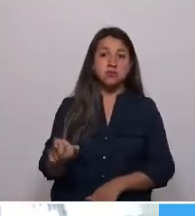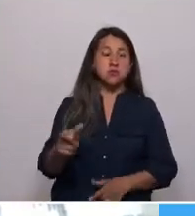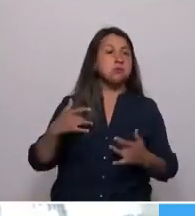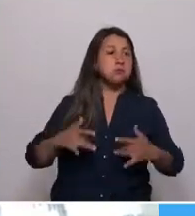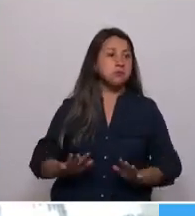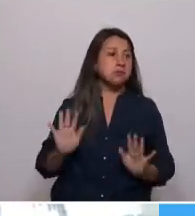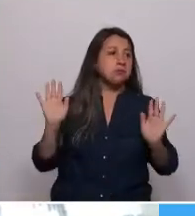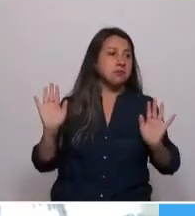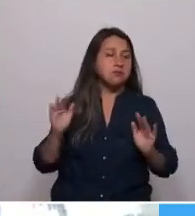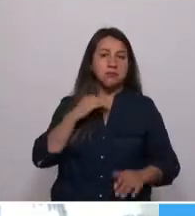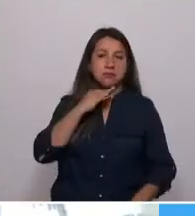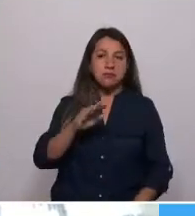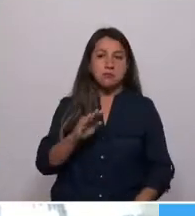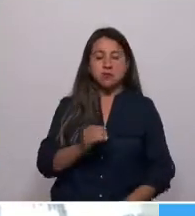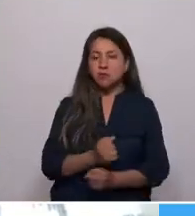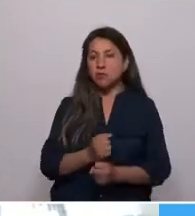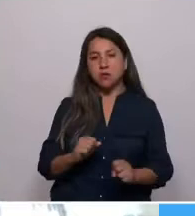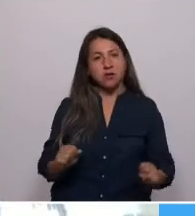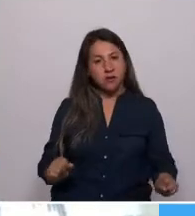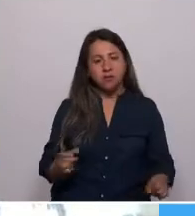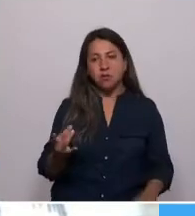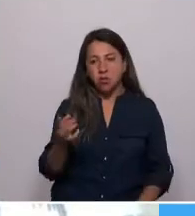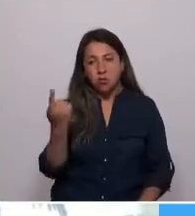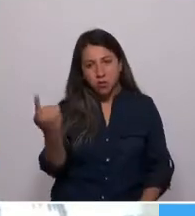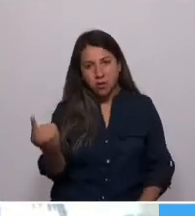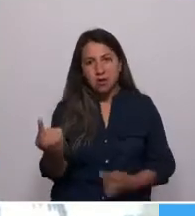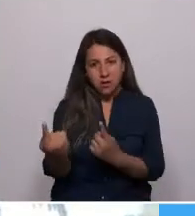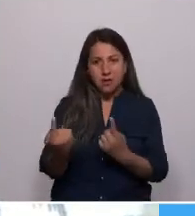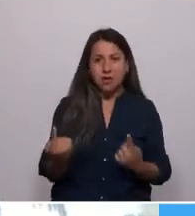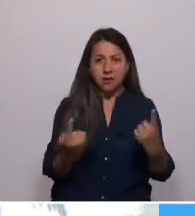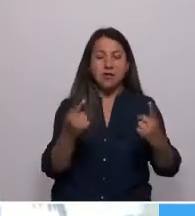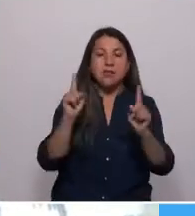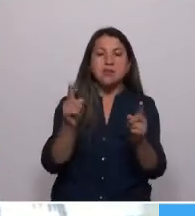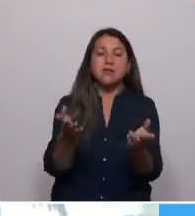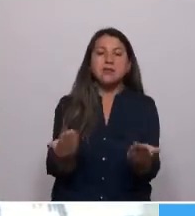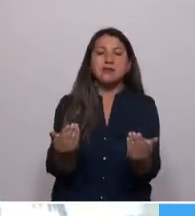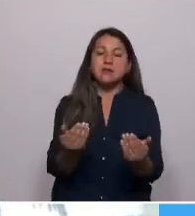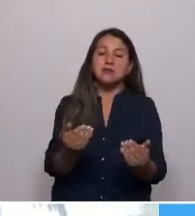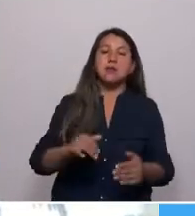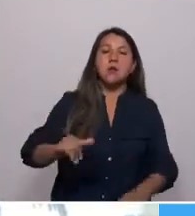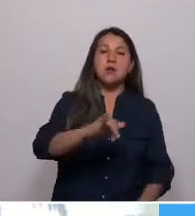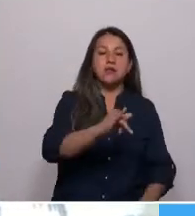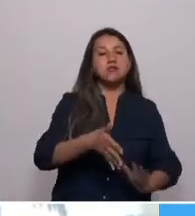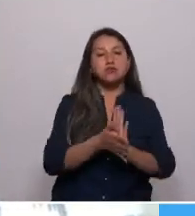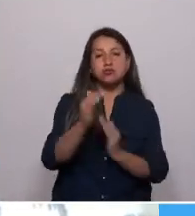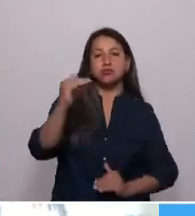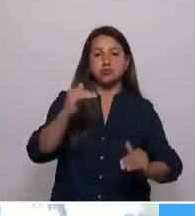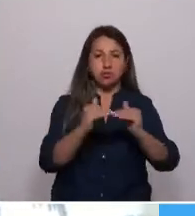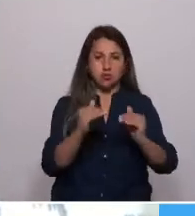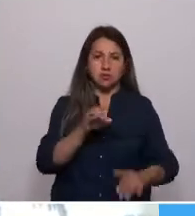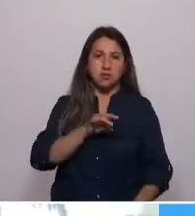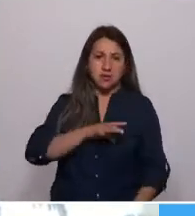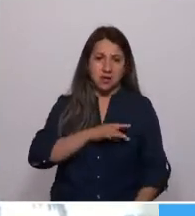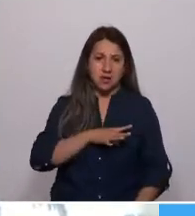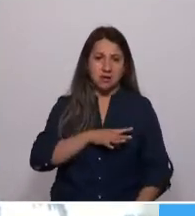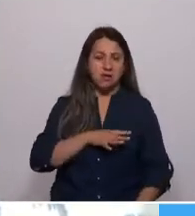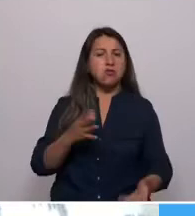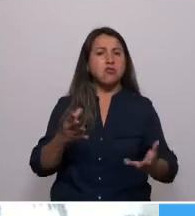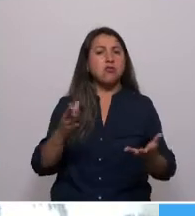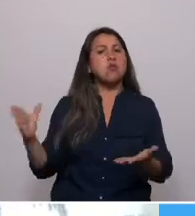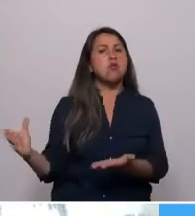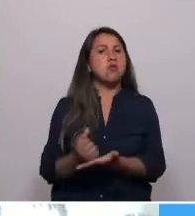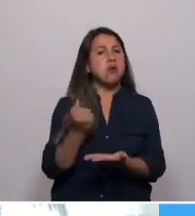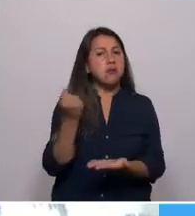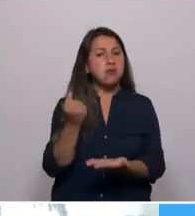así lograr la igualdad para todos los chilenos como podemos pretender lograr la verdadera igualdad y